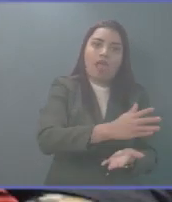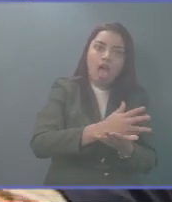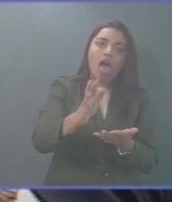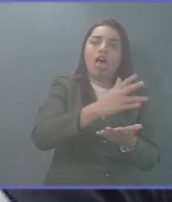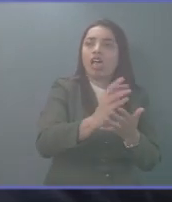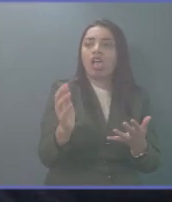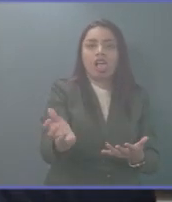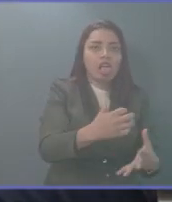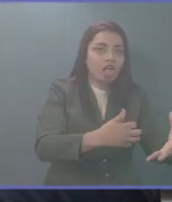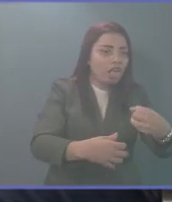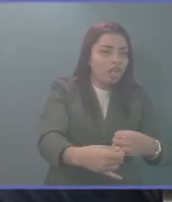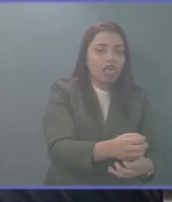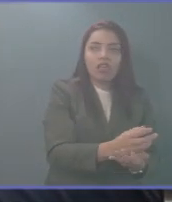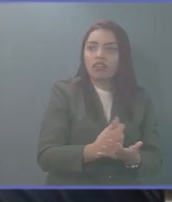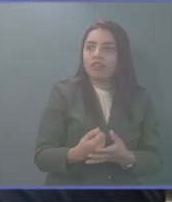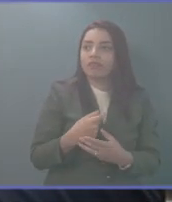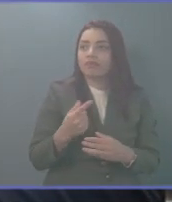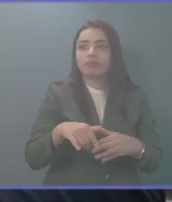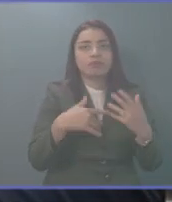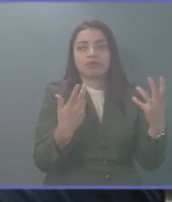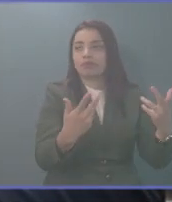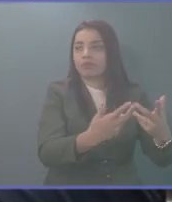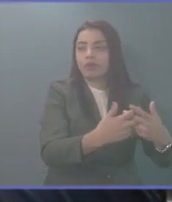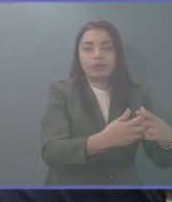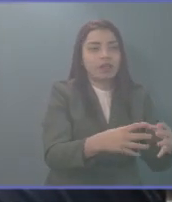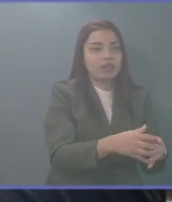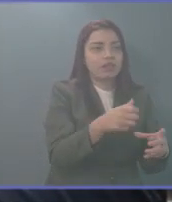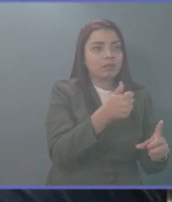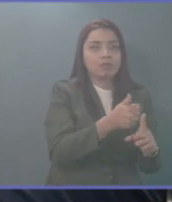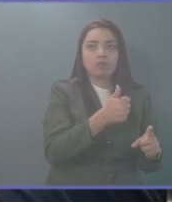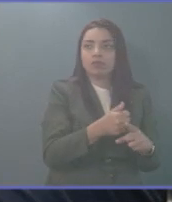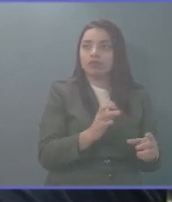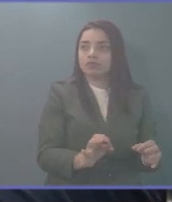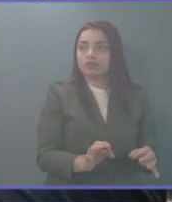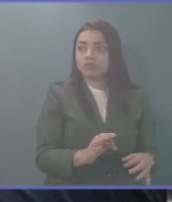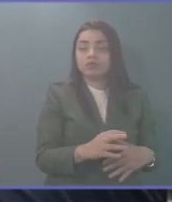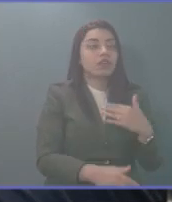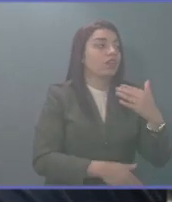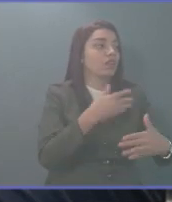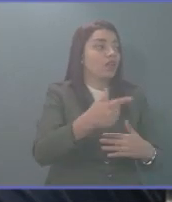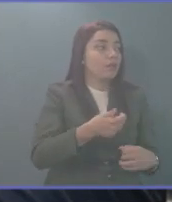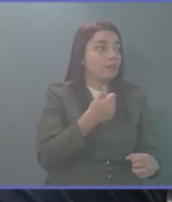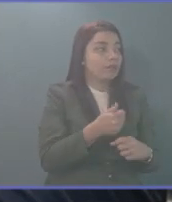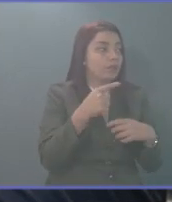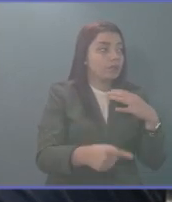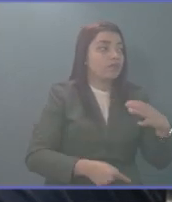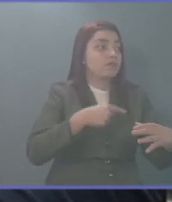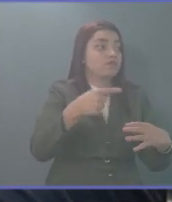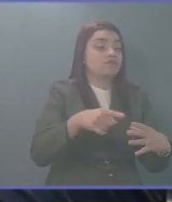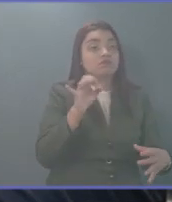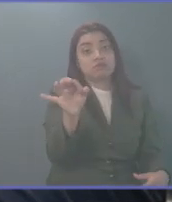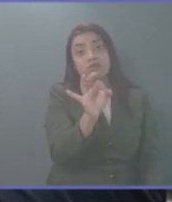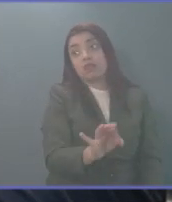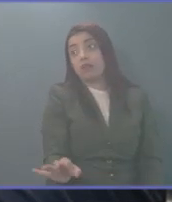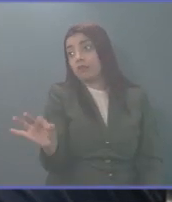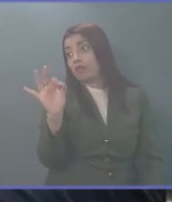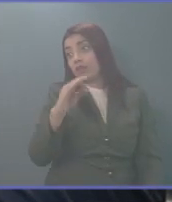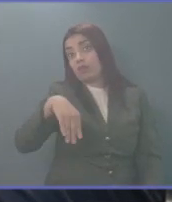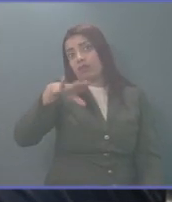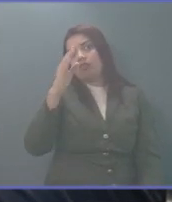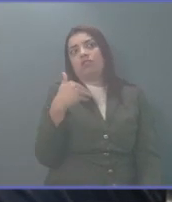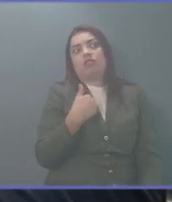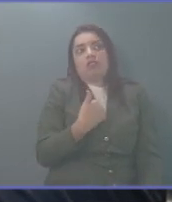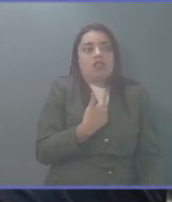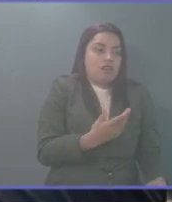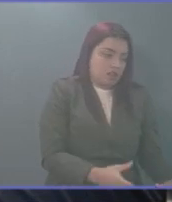moderna o que sea autosuficiente o que esté automatizada. Eso sería el mejor escenario de todo, que tuviéramos una